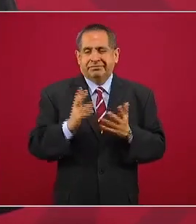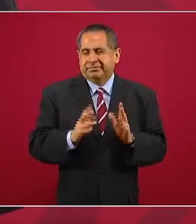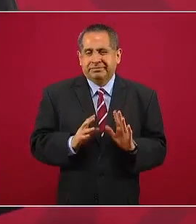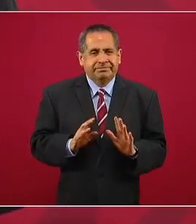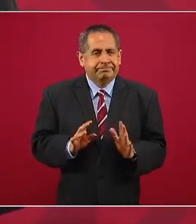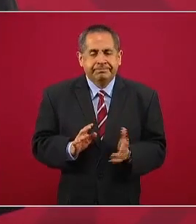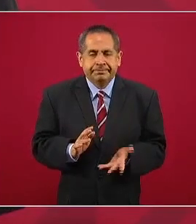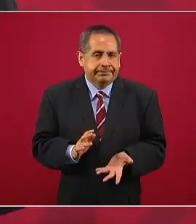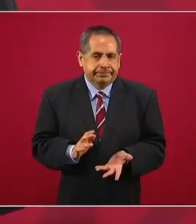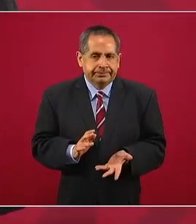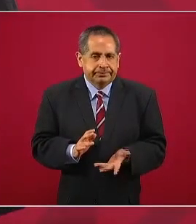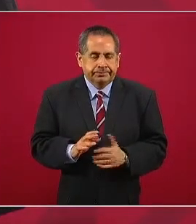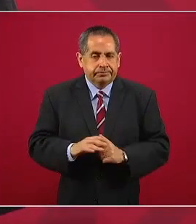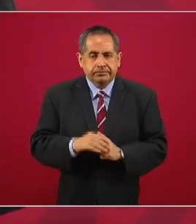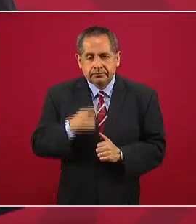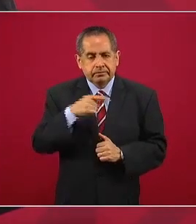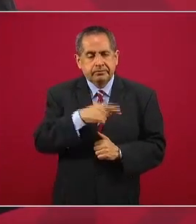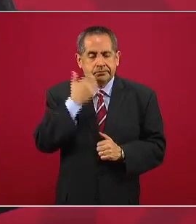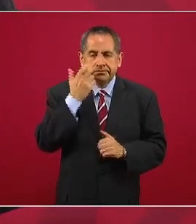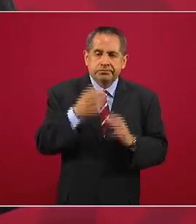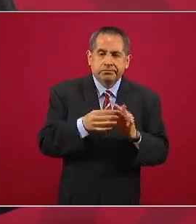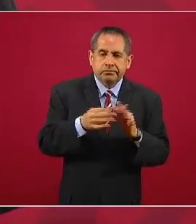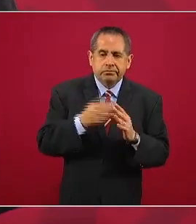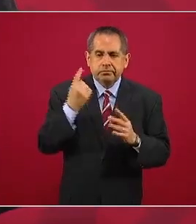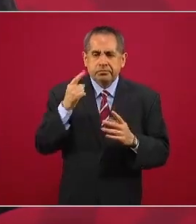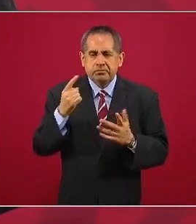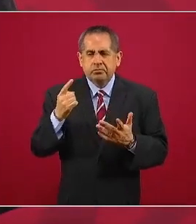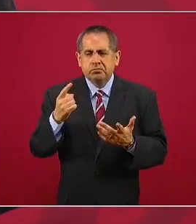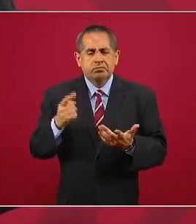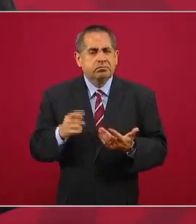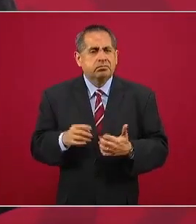noticia para